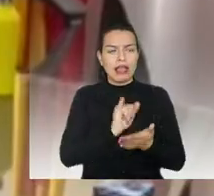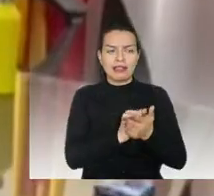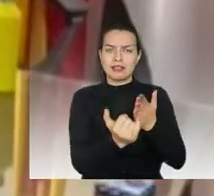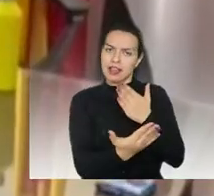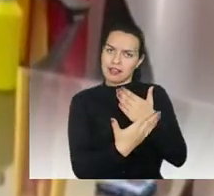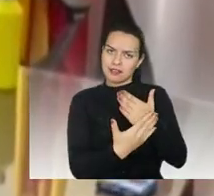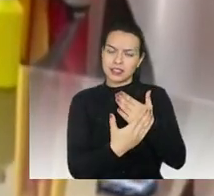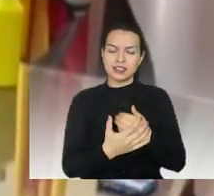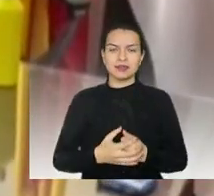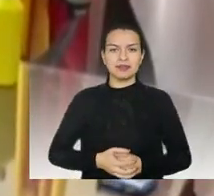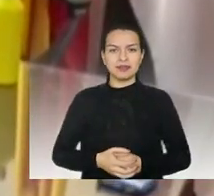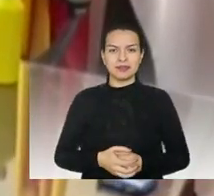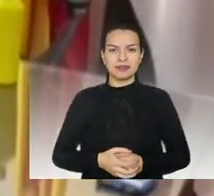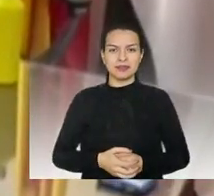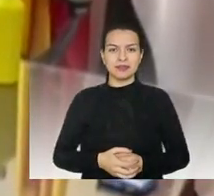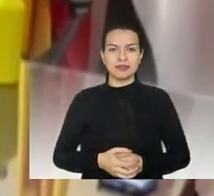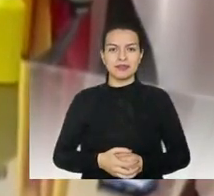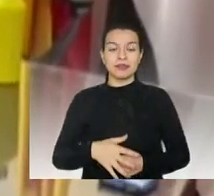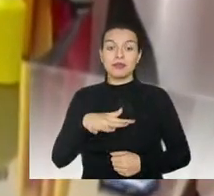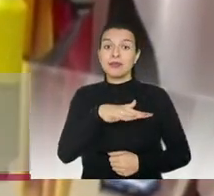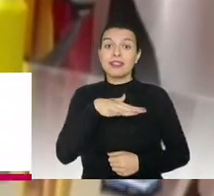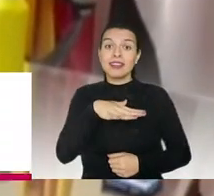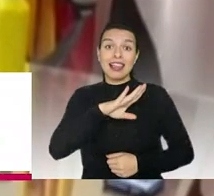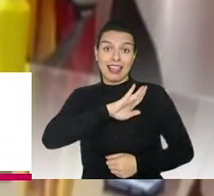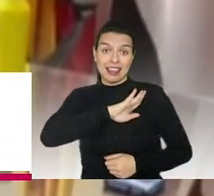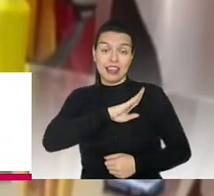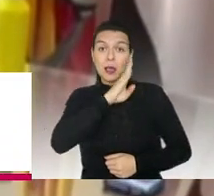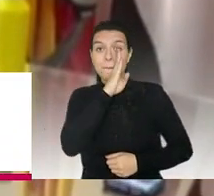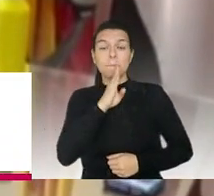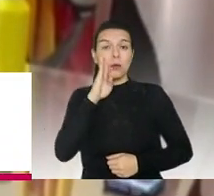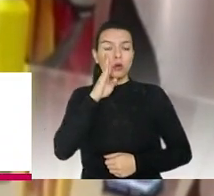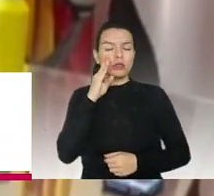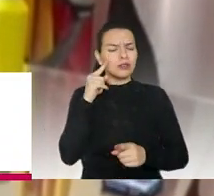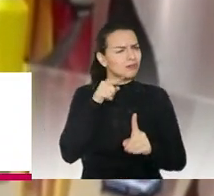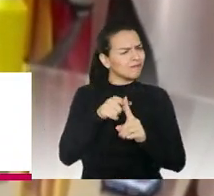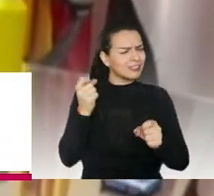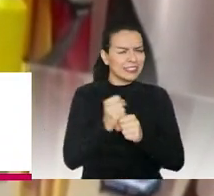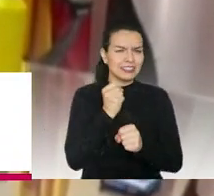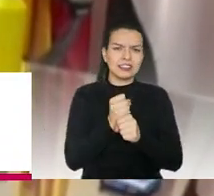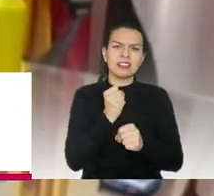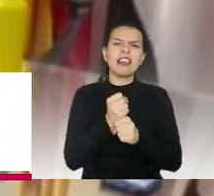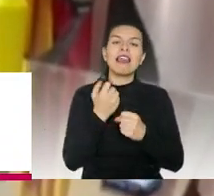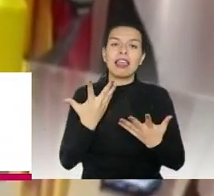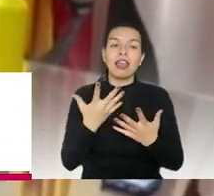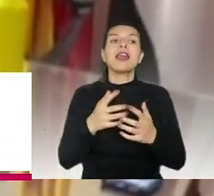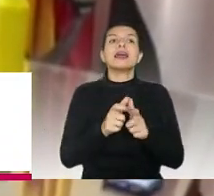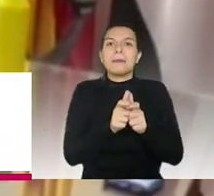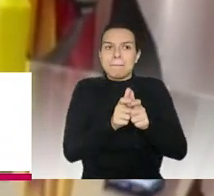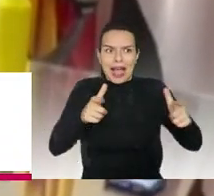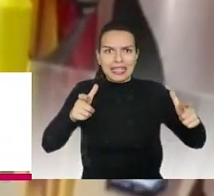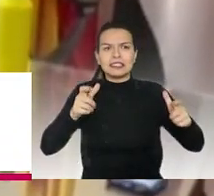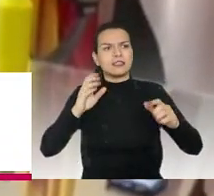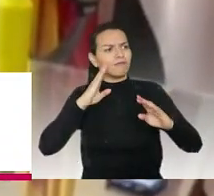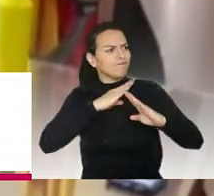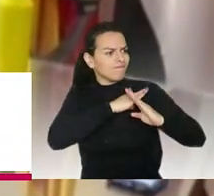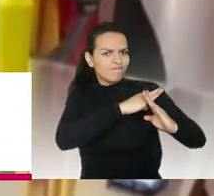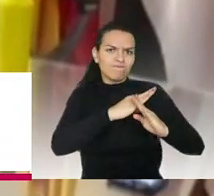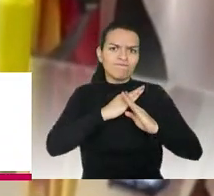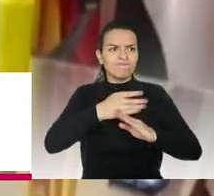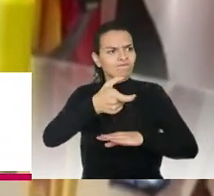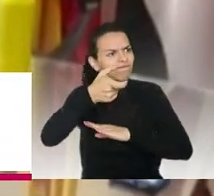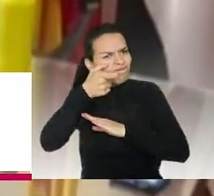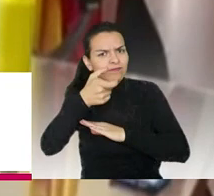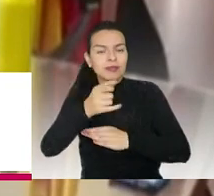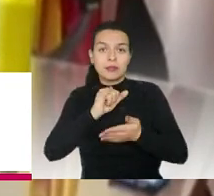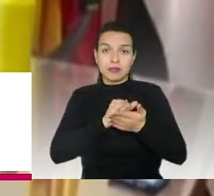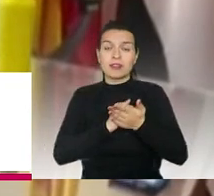desde la alcaldía local estamos trabajando primero con el incremento de operativos de inspección vigilancia y control estamos buscando un